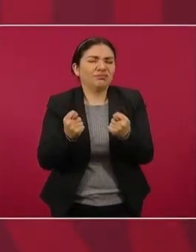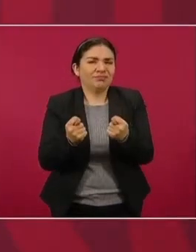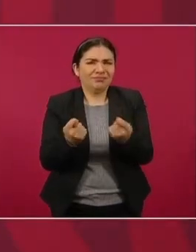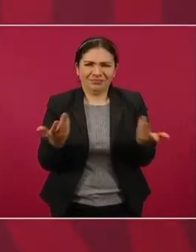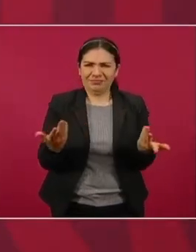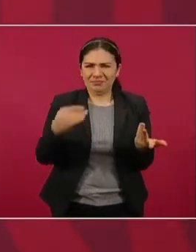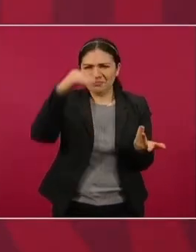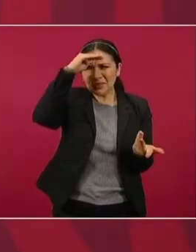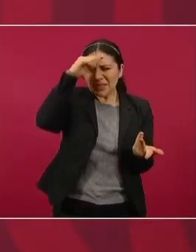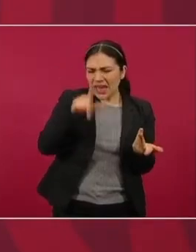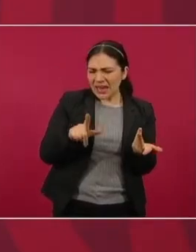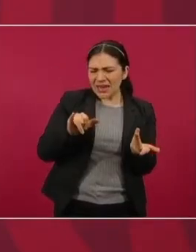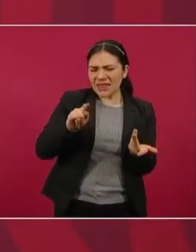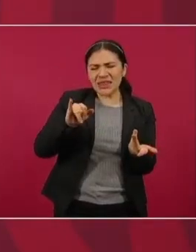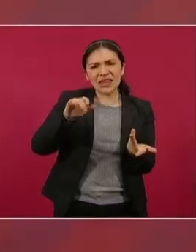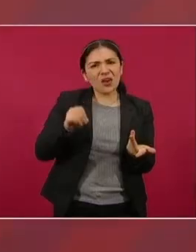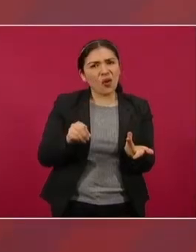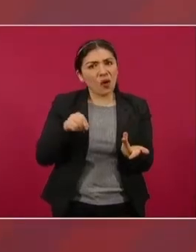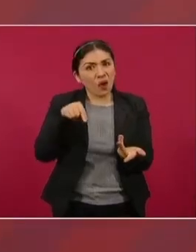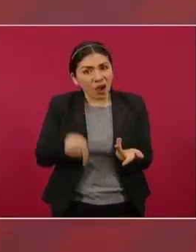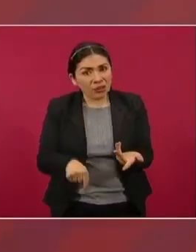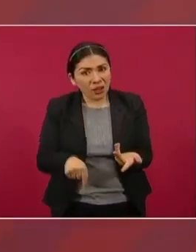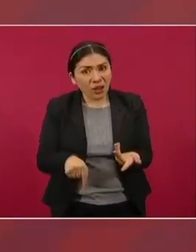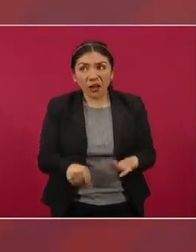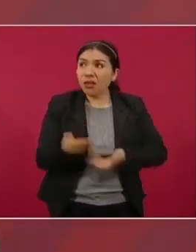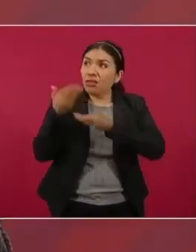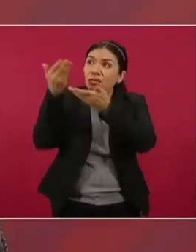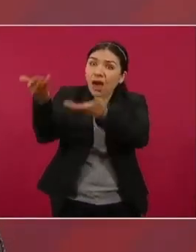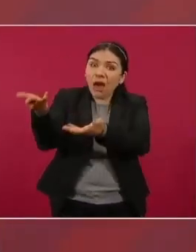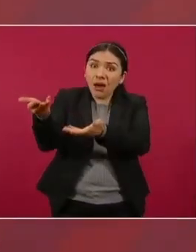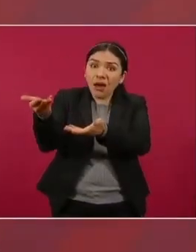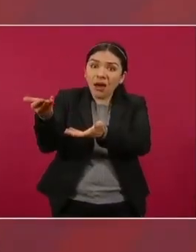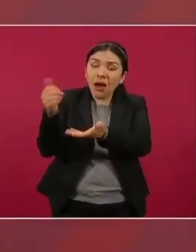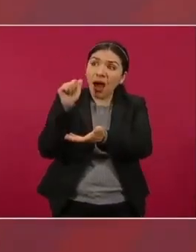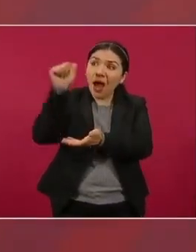litio se va a entregar